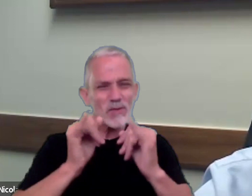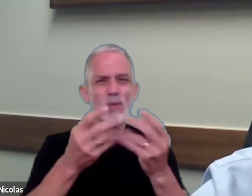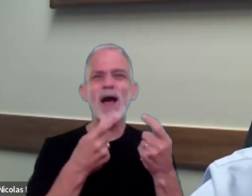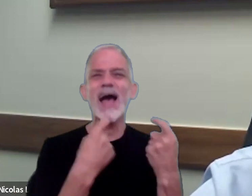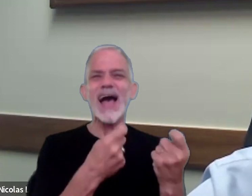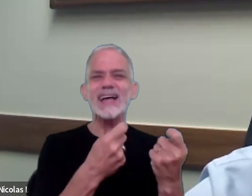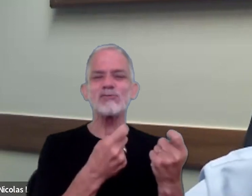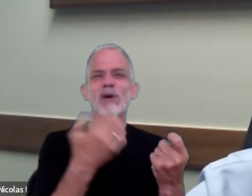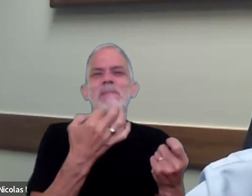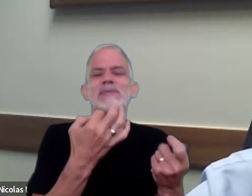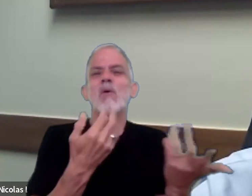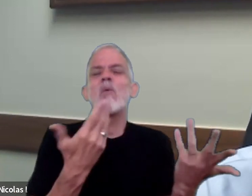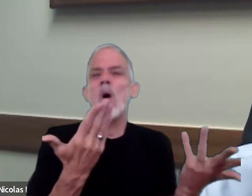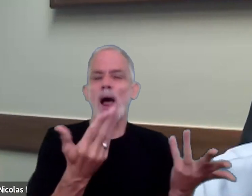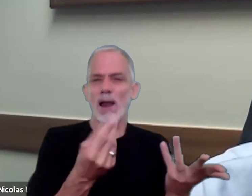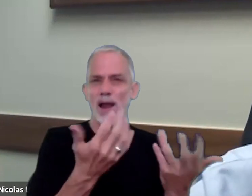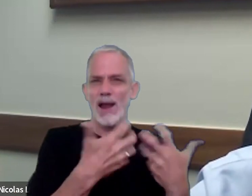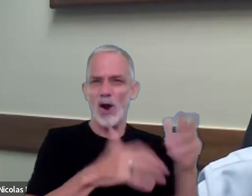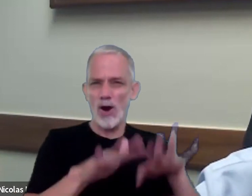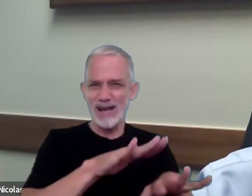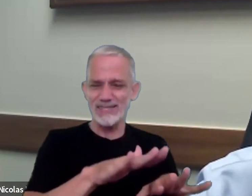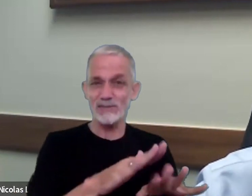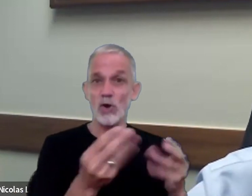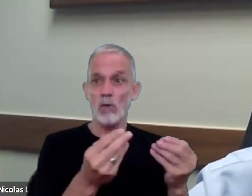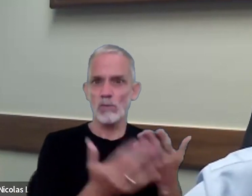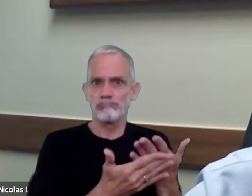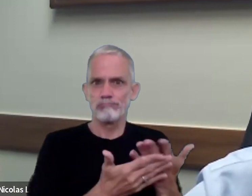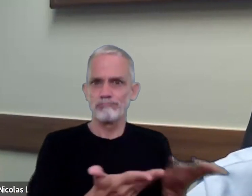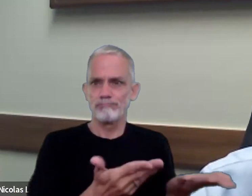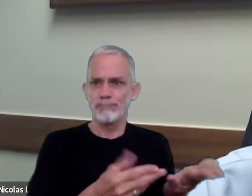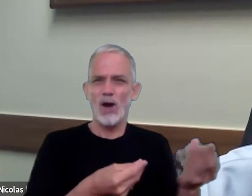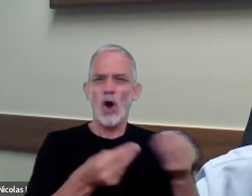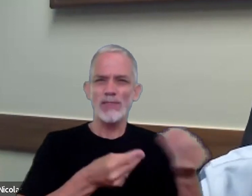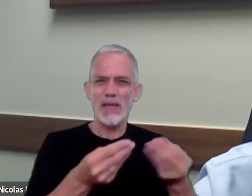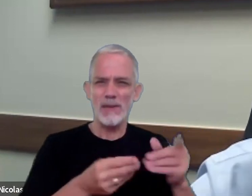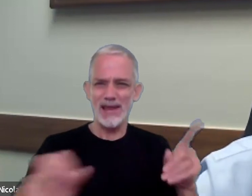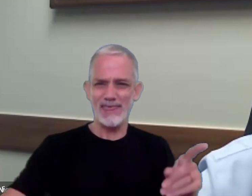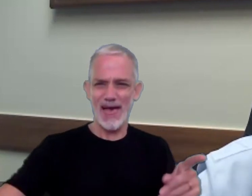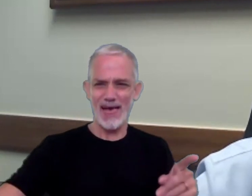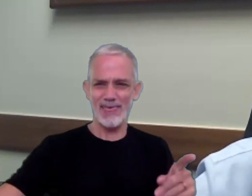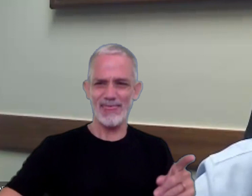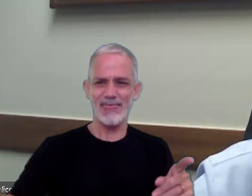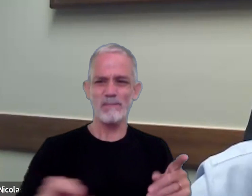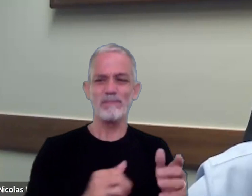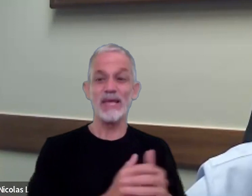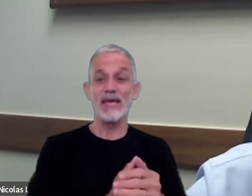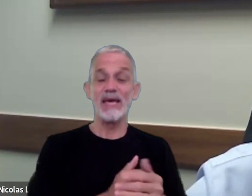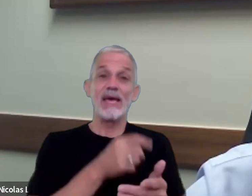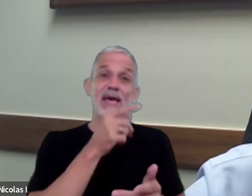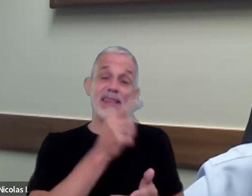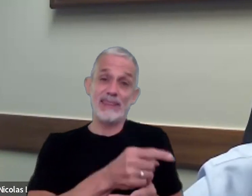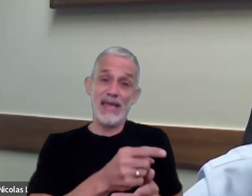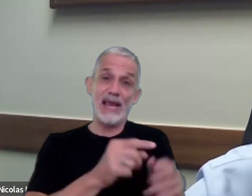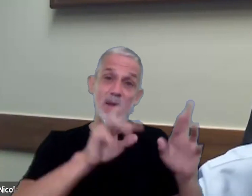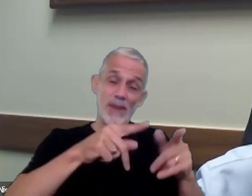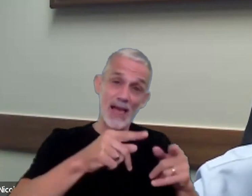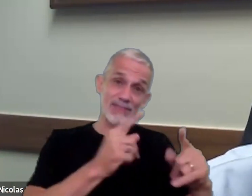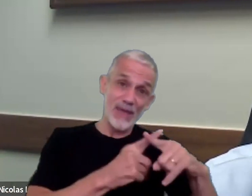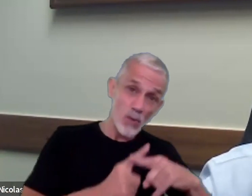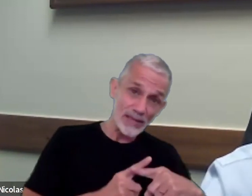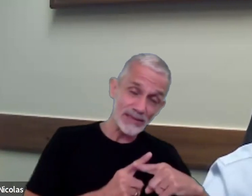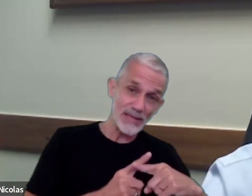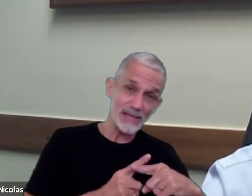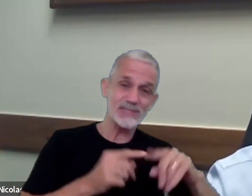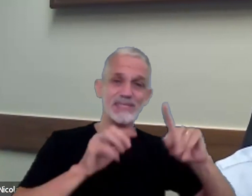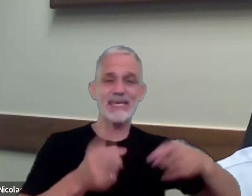gastos y cómo están sustentados dentro de la contabilidad tanto digamos en el plan de cuentas como